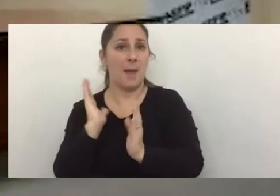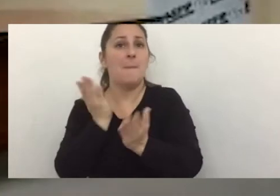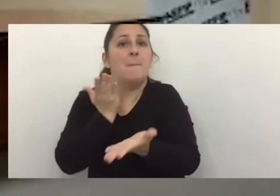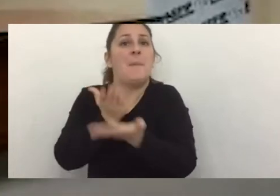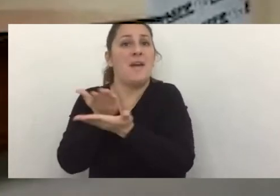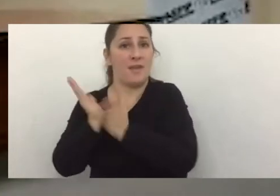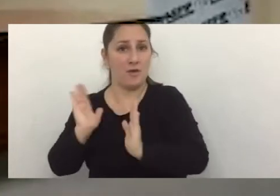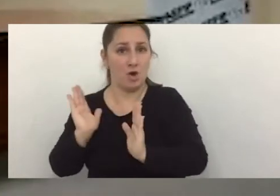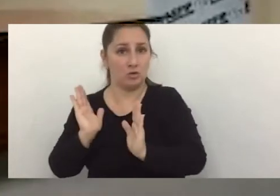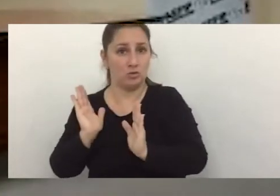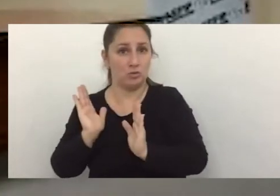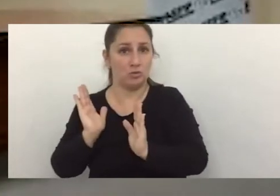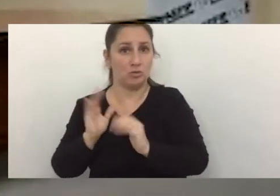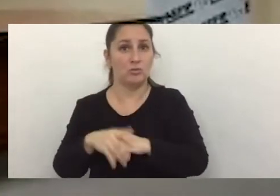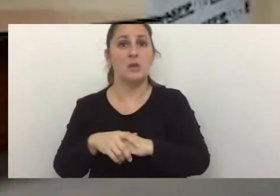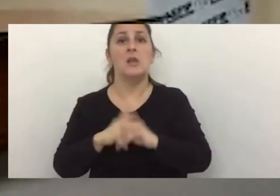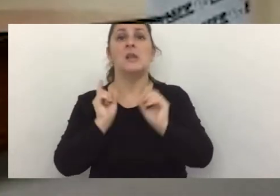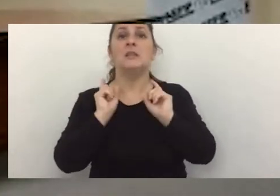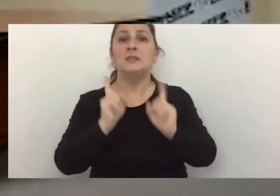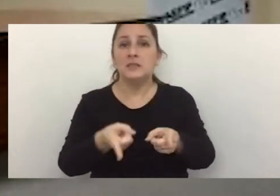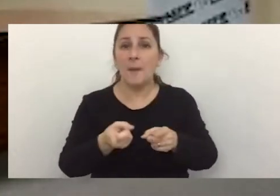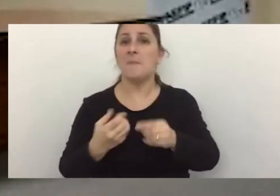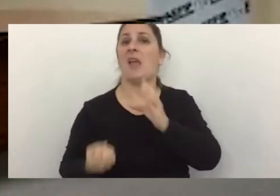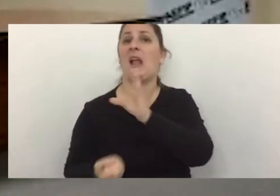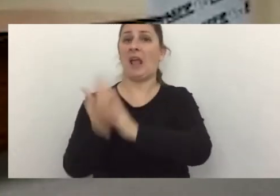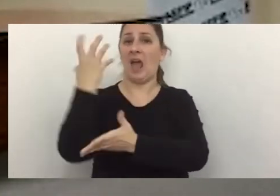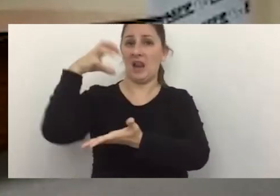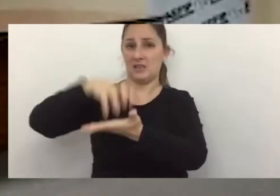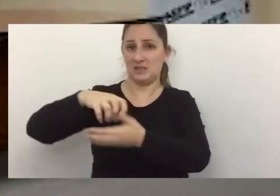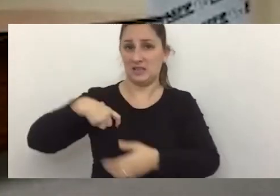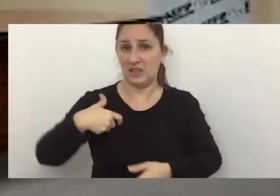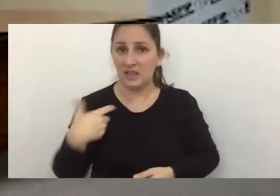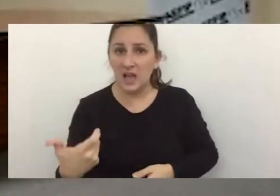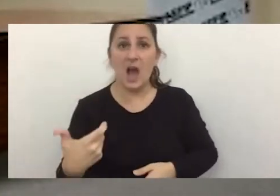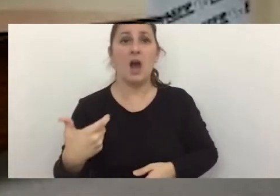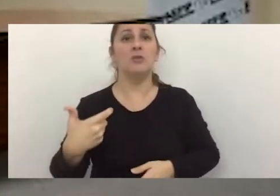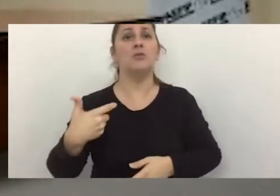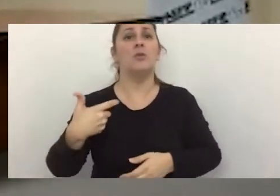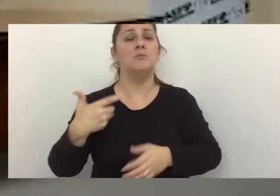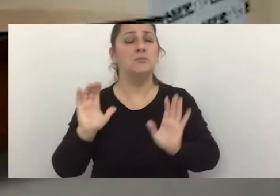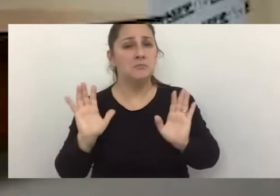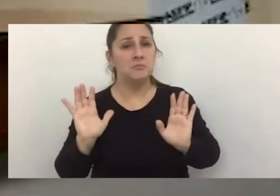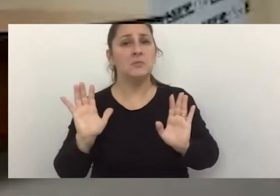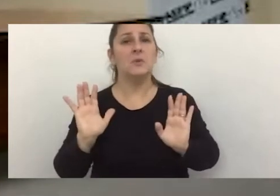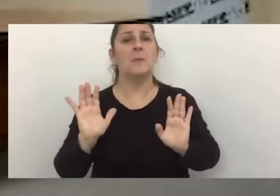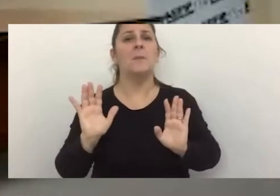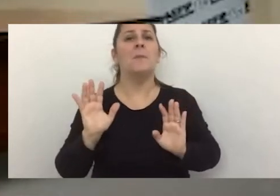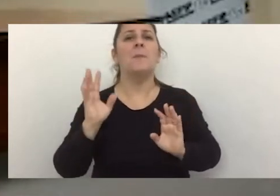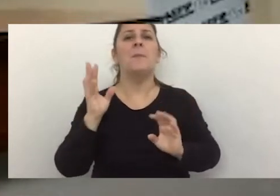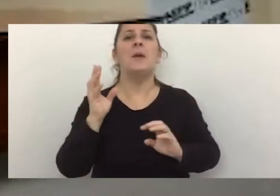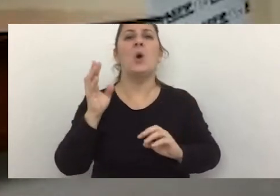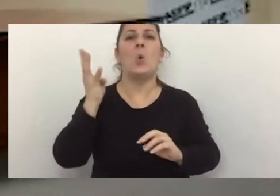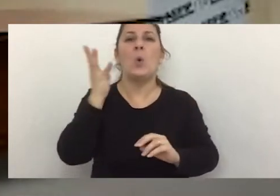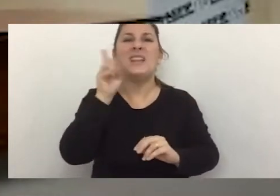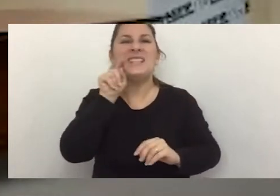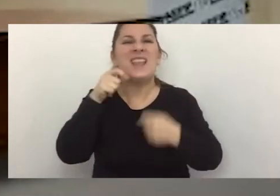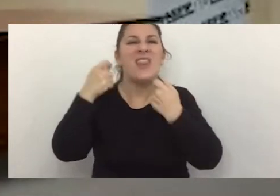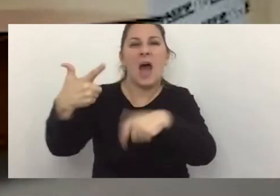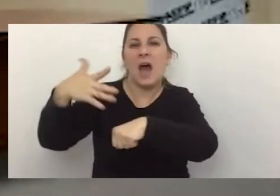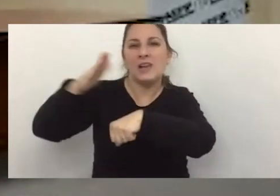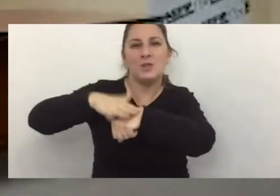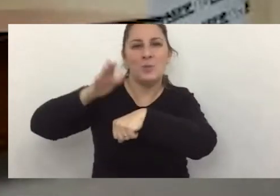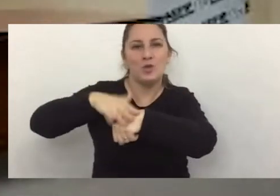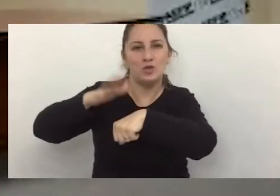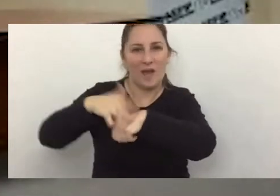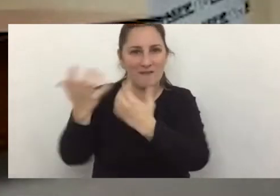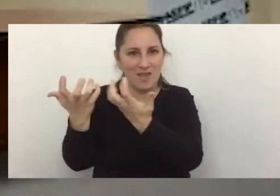También, obviamente, a formar un sindicato, ir adelante con... Pero el 47 le da una tutela.